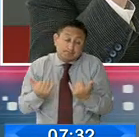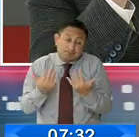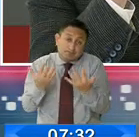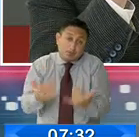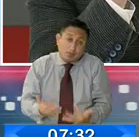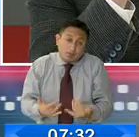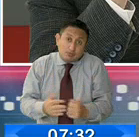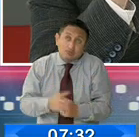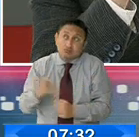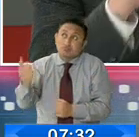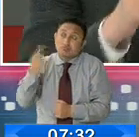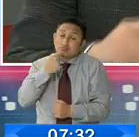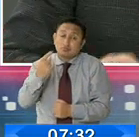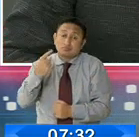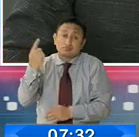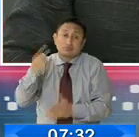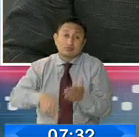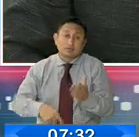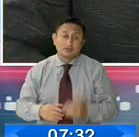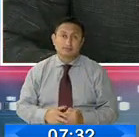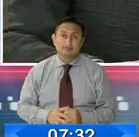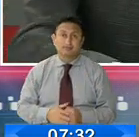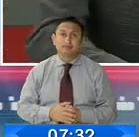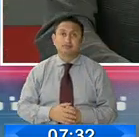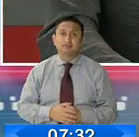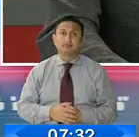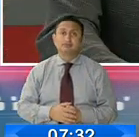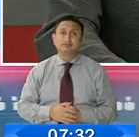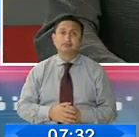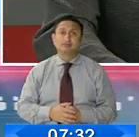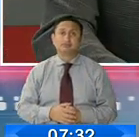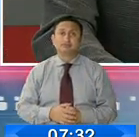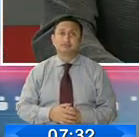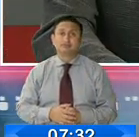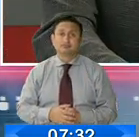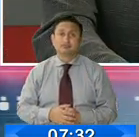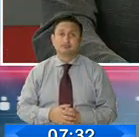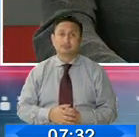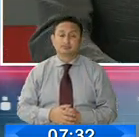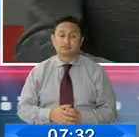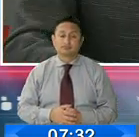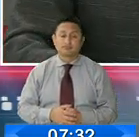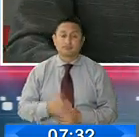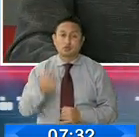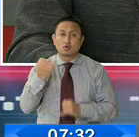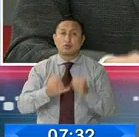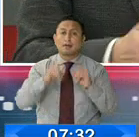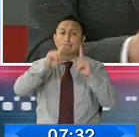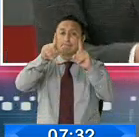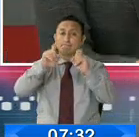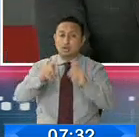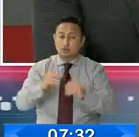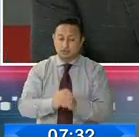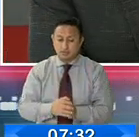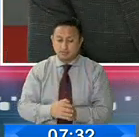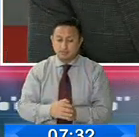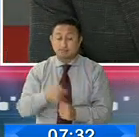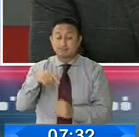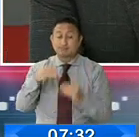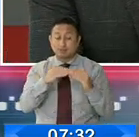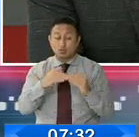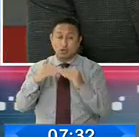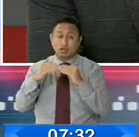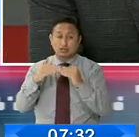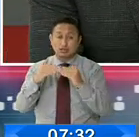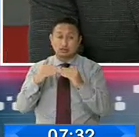horas qué resuelve el doctor Joaquín Viteri. Una pregunta directa para finalizar, ingeniero Cabrera. ¿Está en peligro la democracia en el